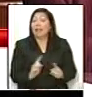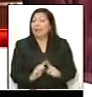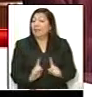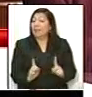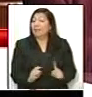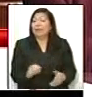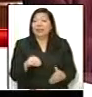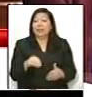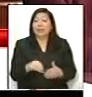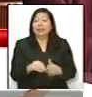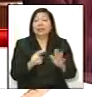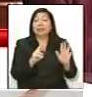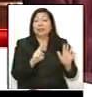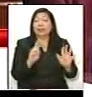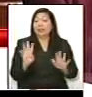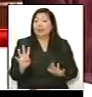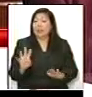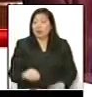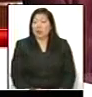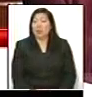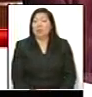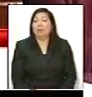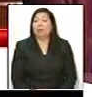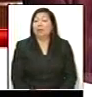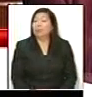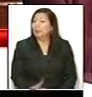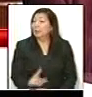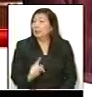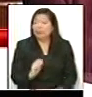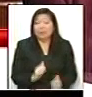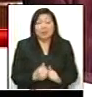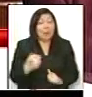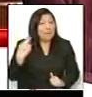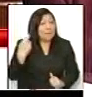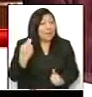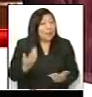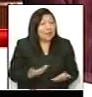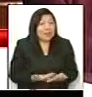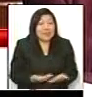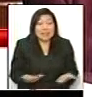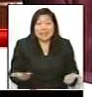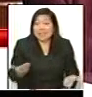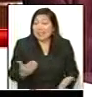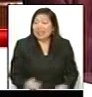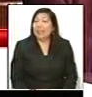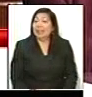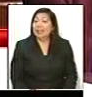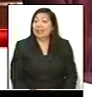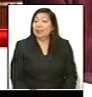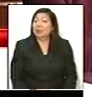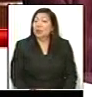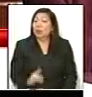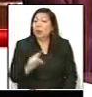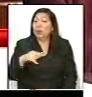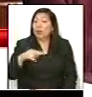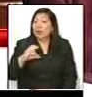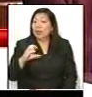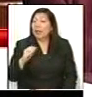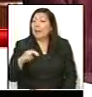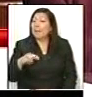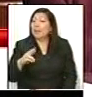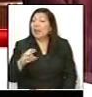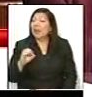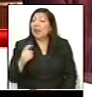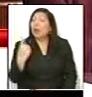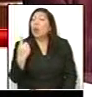la Constitución del año 79. No es la reforma política. Quizás la unicameralidad y bicameralidad. ¿Y por qué se crea